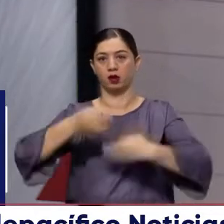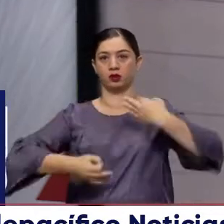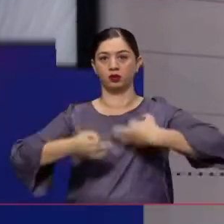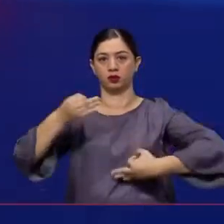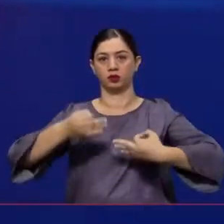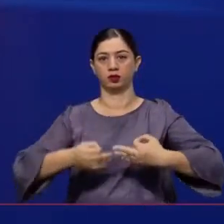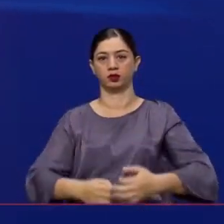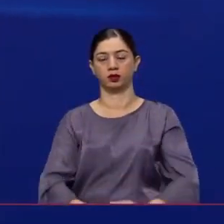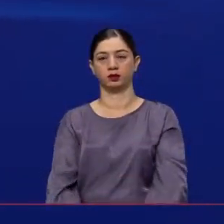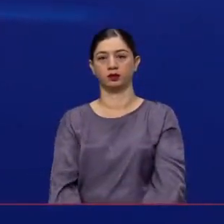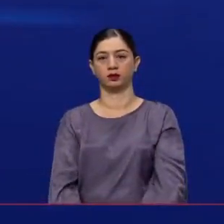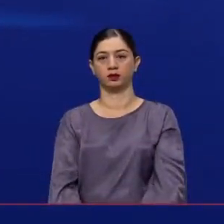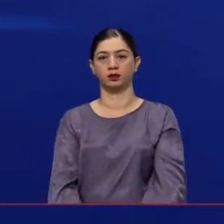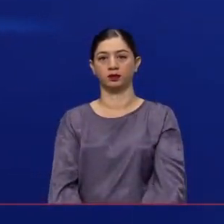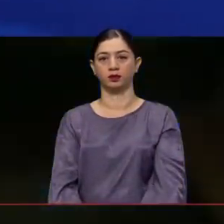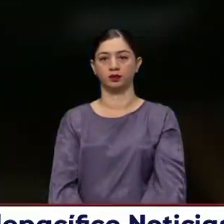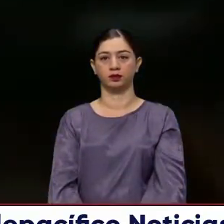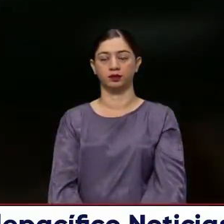judicial.